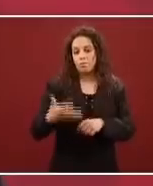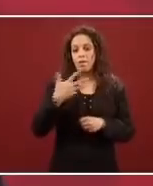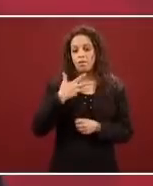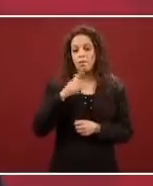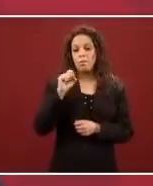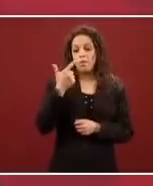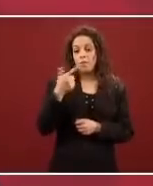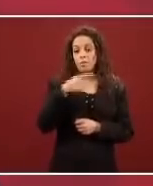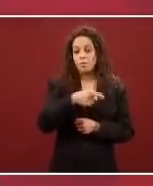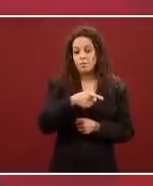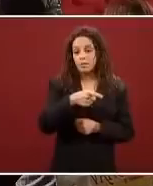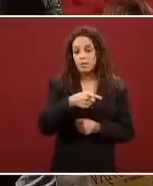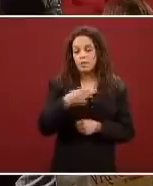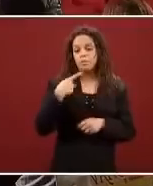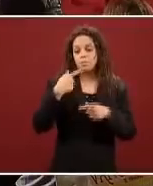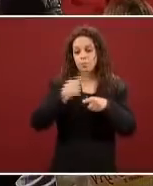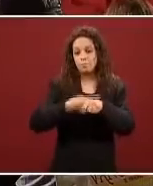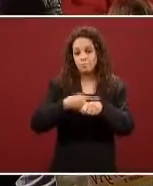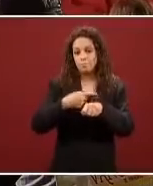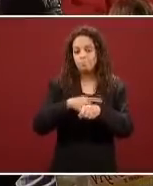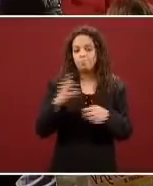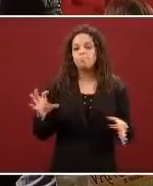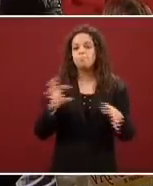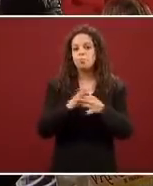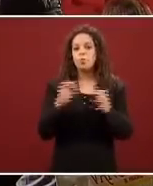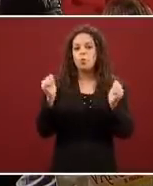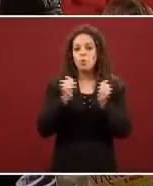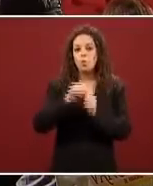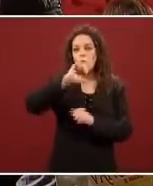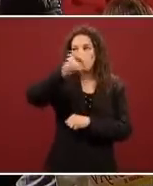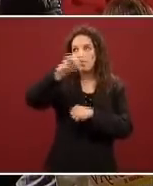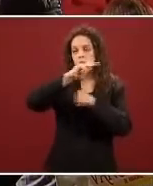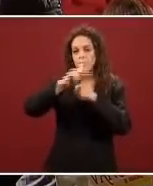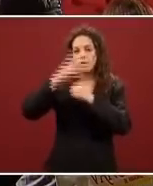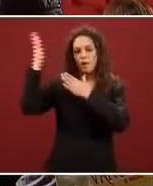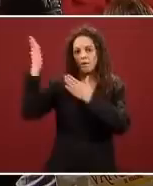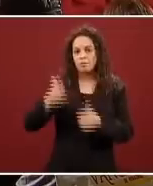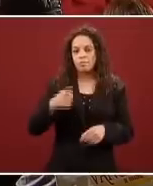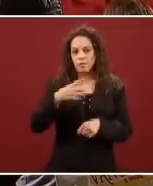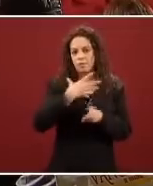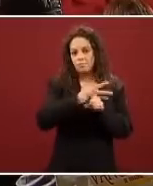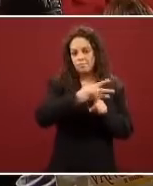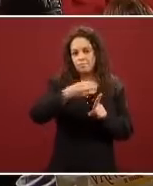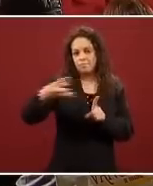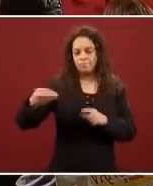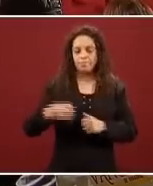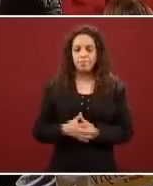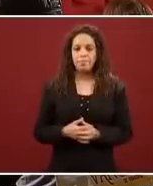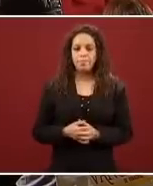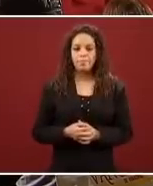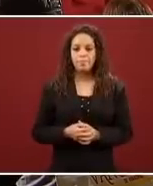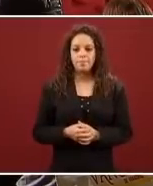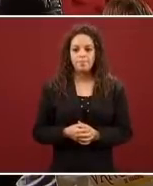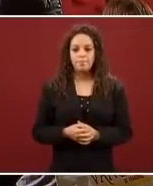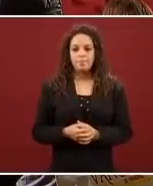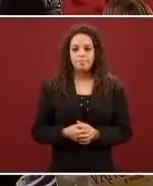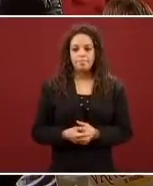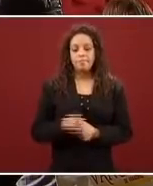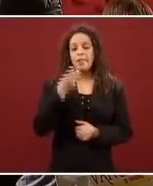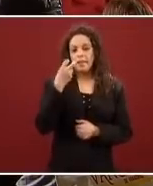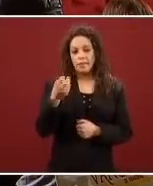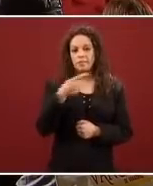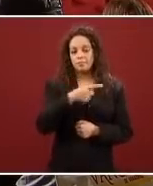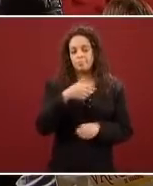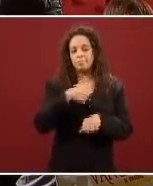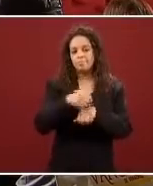casos asociados a importación, lo cual está dentro aún del escenario número 1.